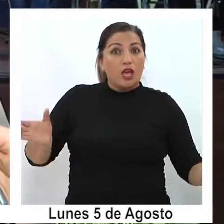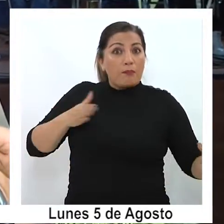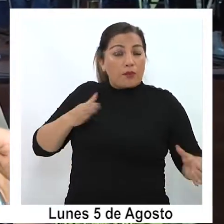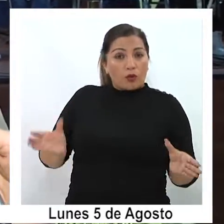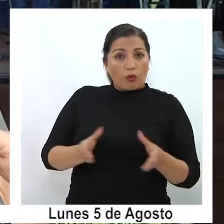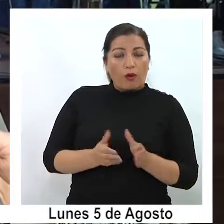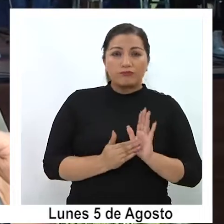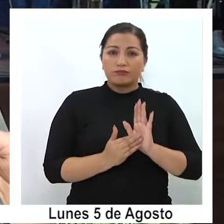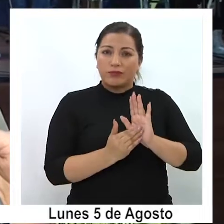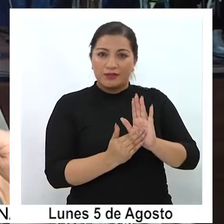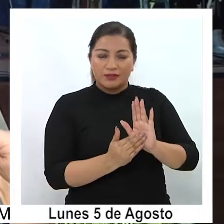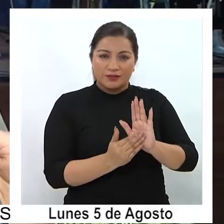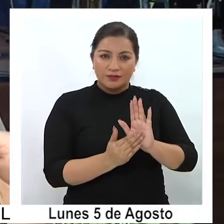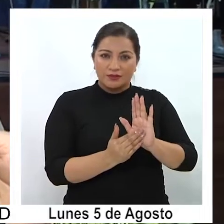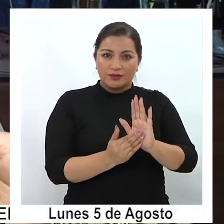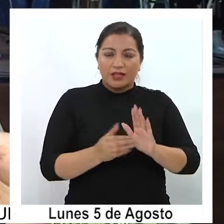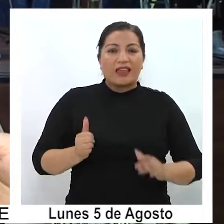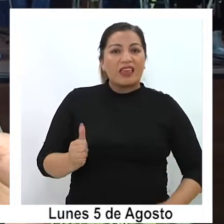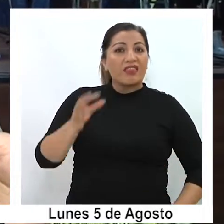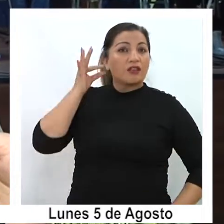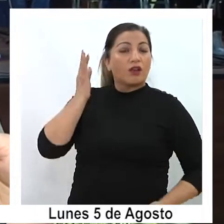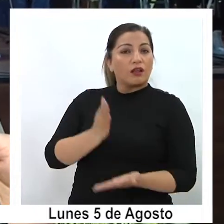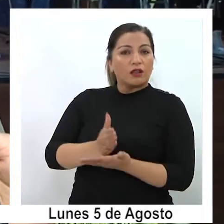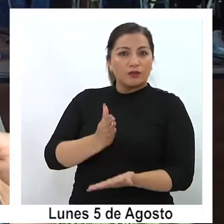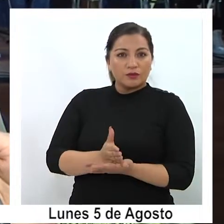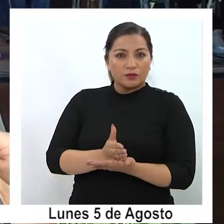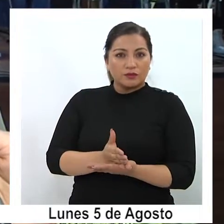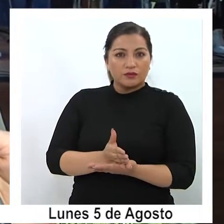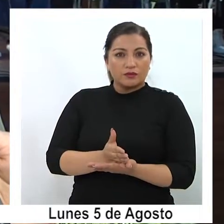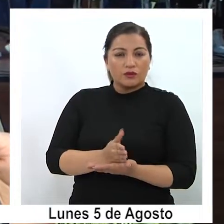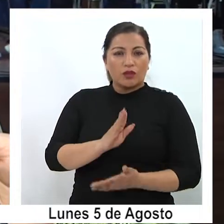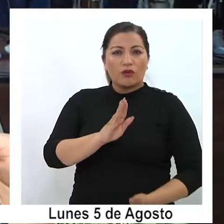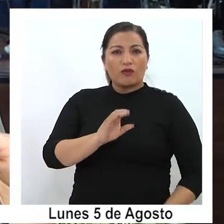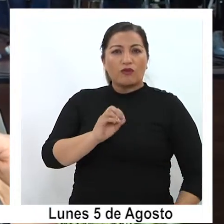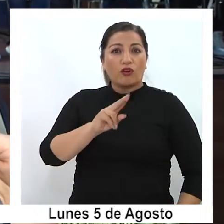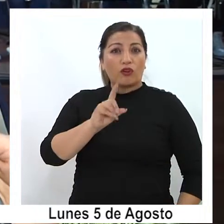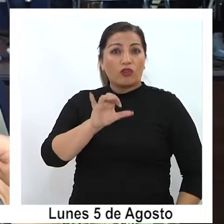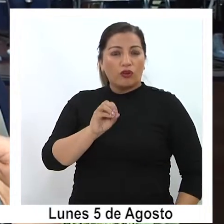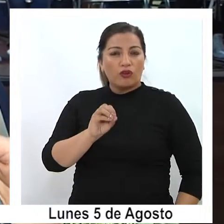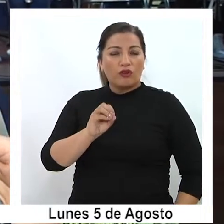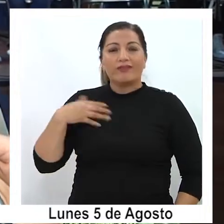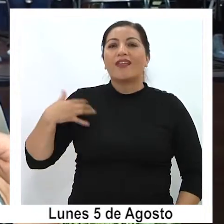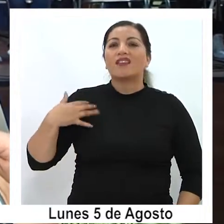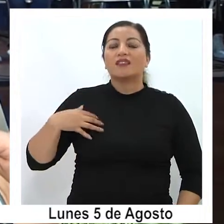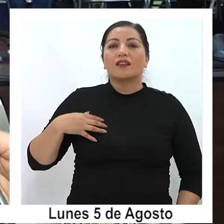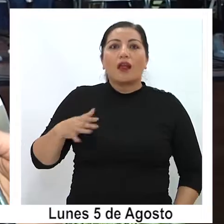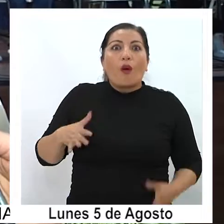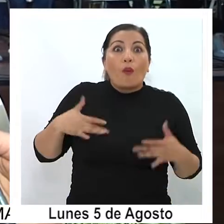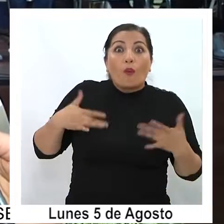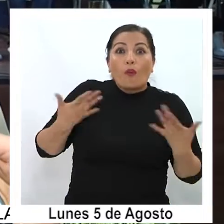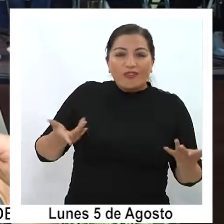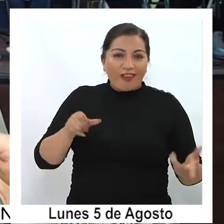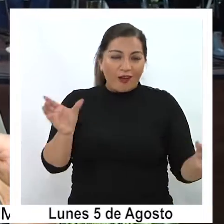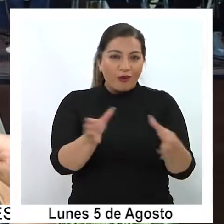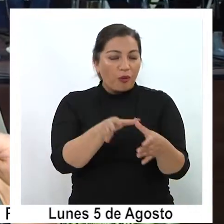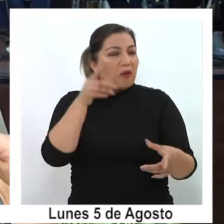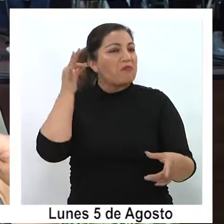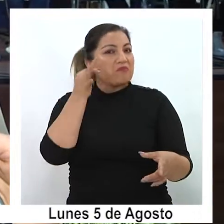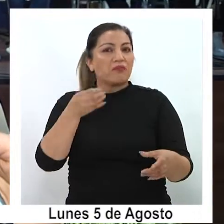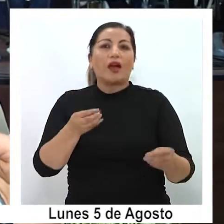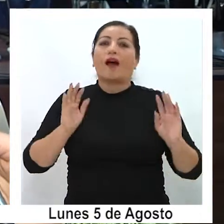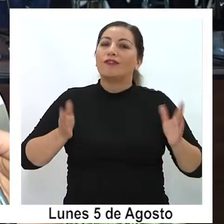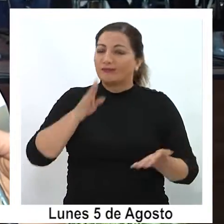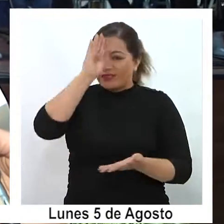presentación y la directora del Colegio Board de Argentina, de Buenos Aires, quedó tan entusiasmada con la orquesta y que decidió